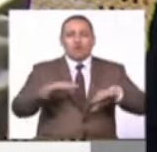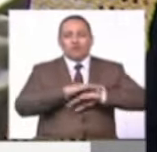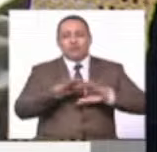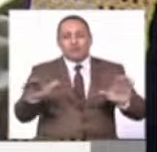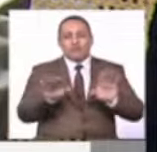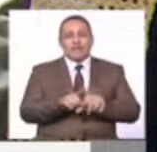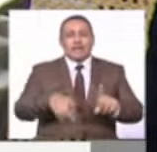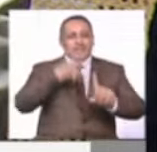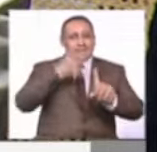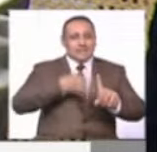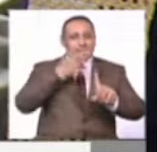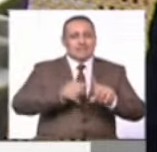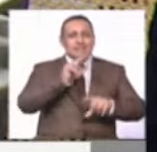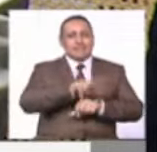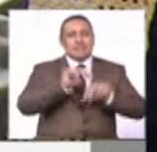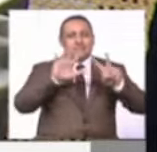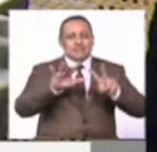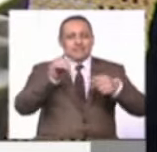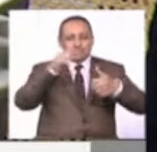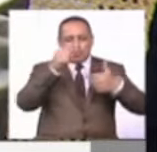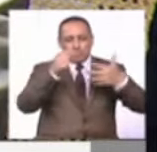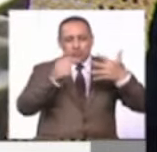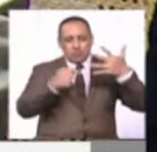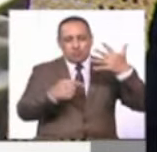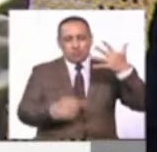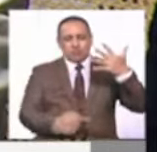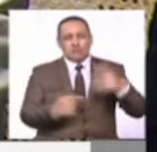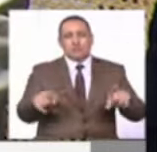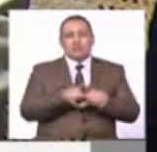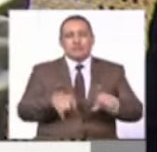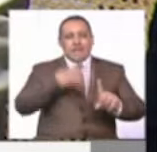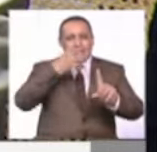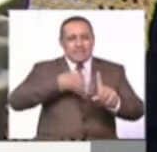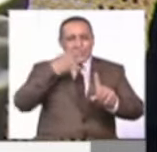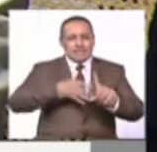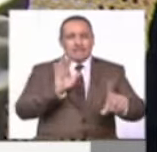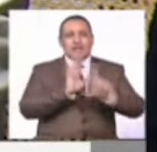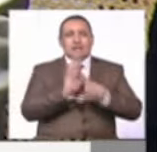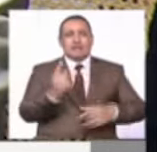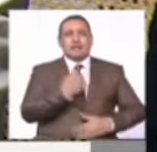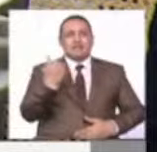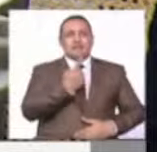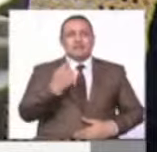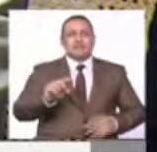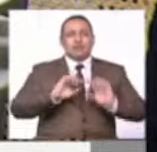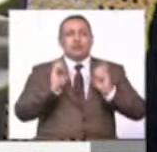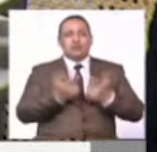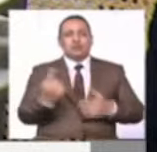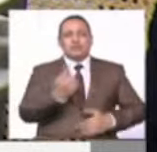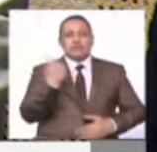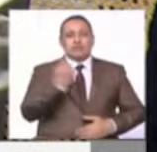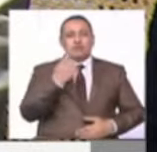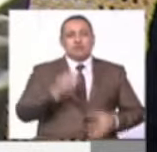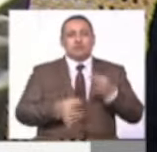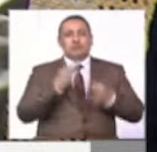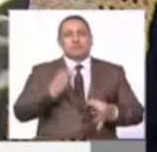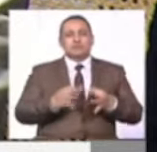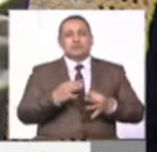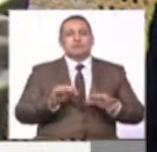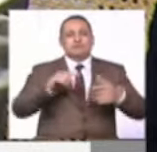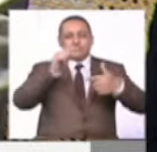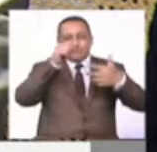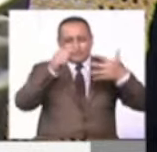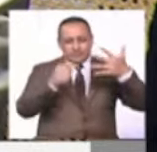analizar las 37 causales reguladas en la Ley Orgánica de la junta Nacional de Justicia